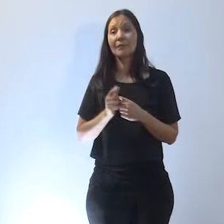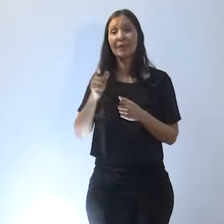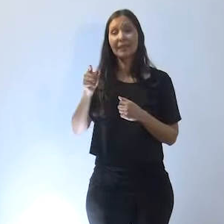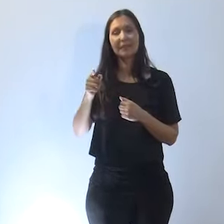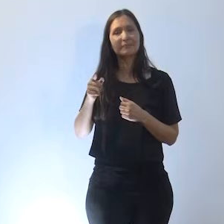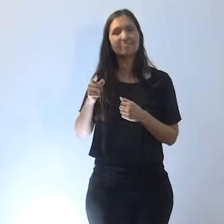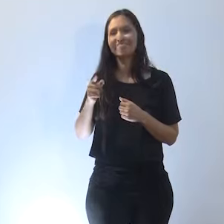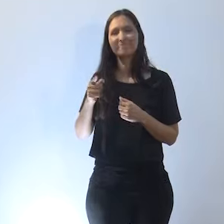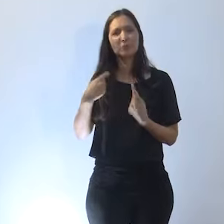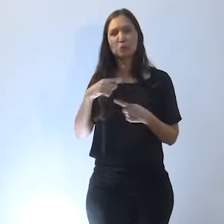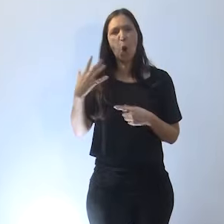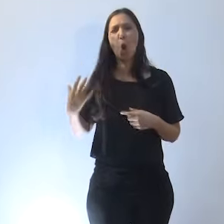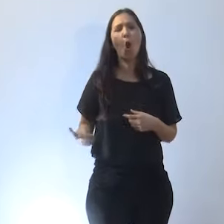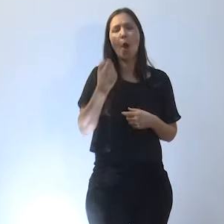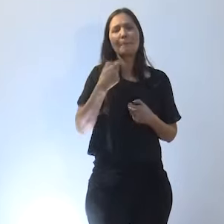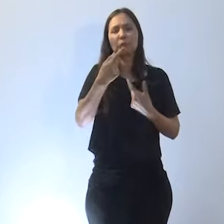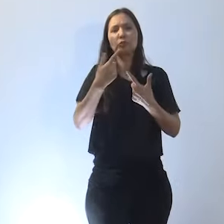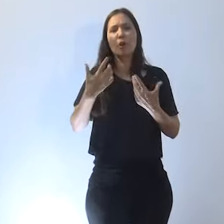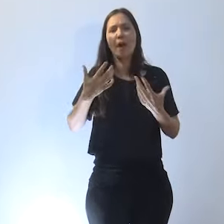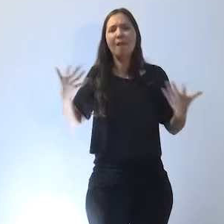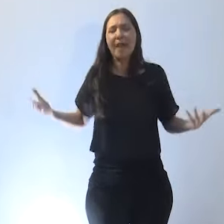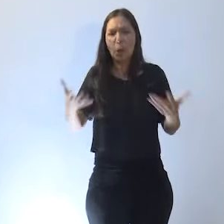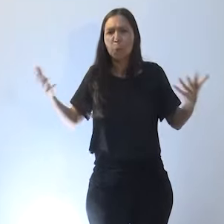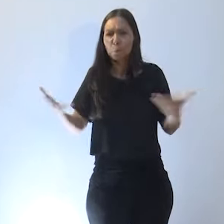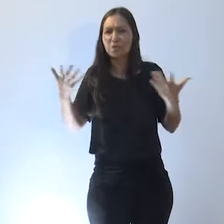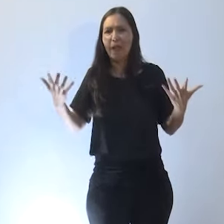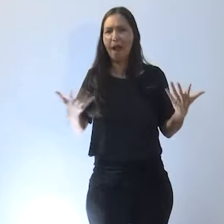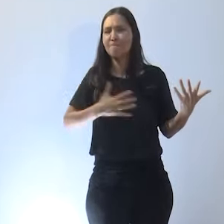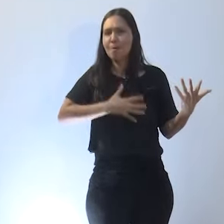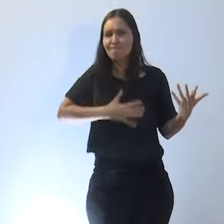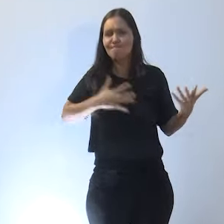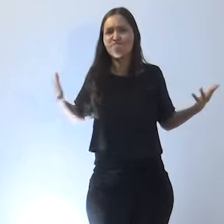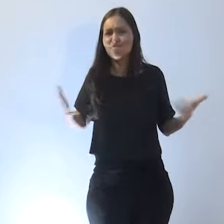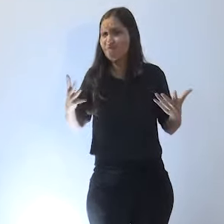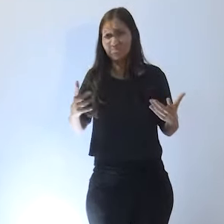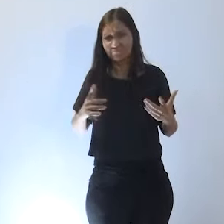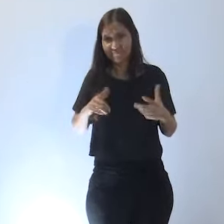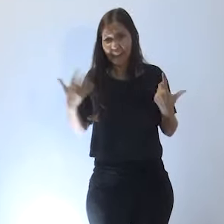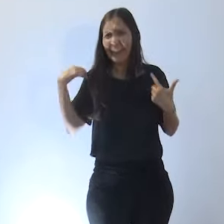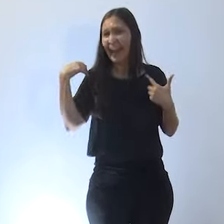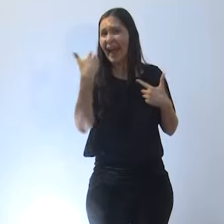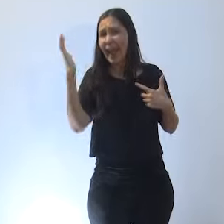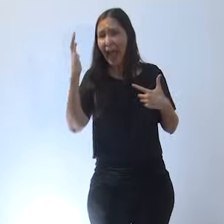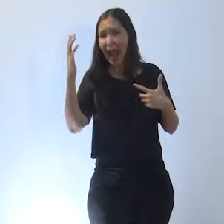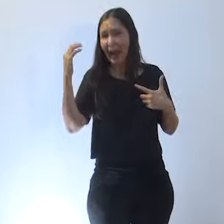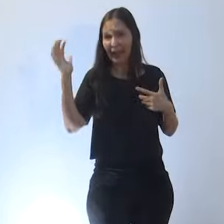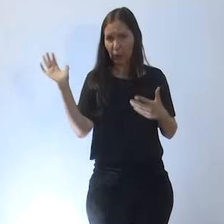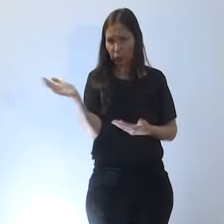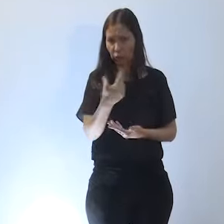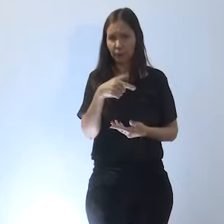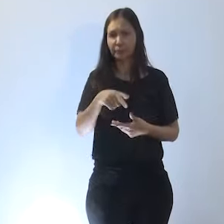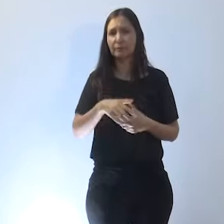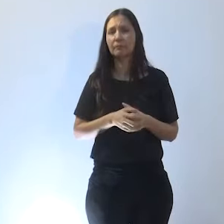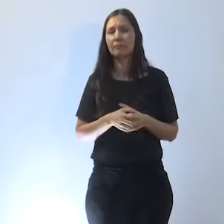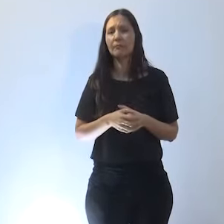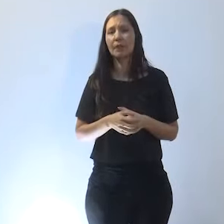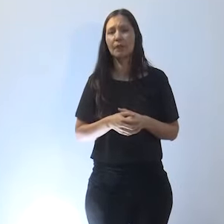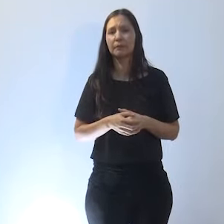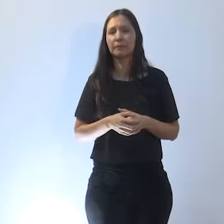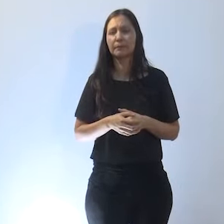entusiasmar no logramos entusiasmar en general a los sectores populares Pero bueno los de